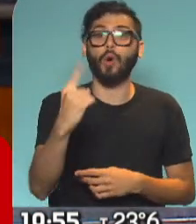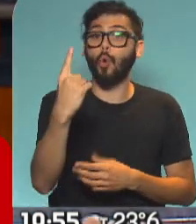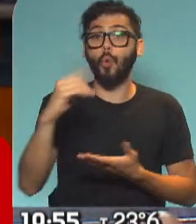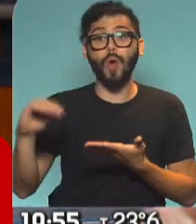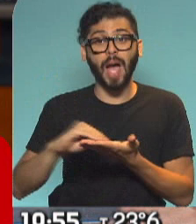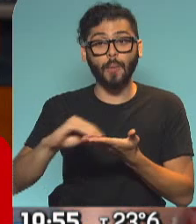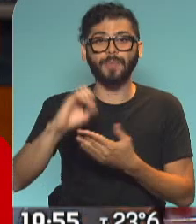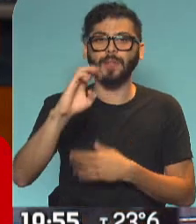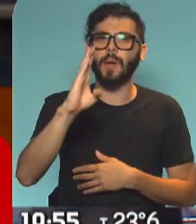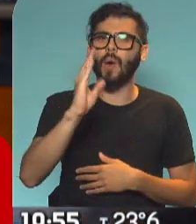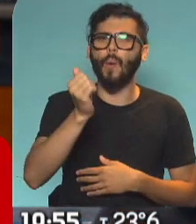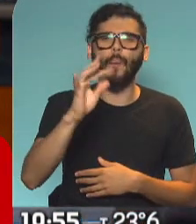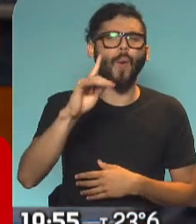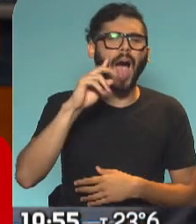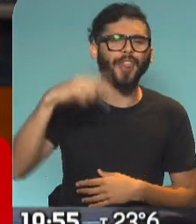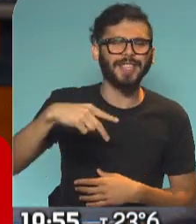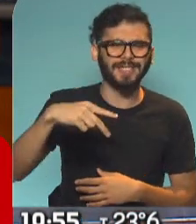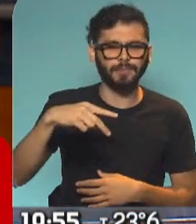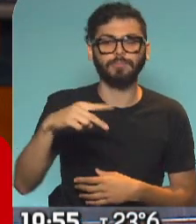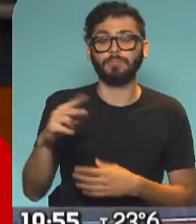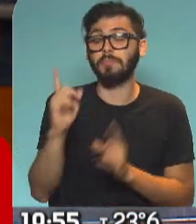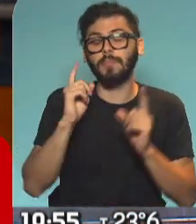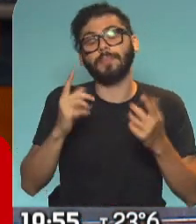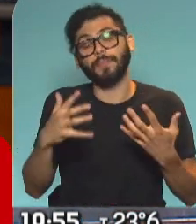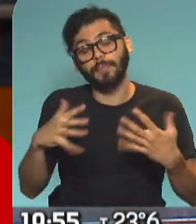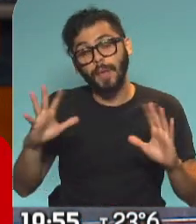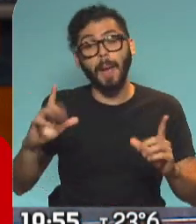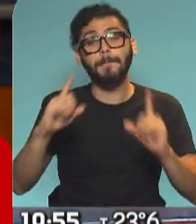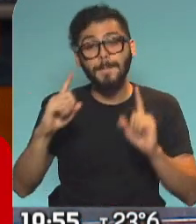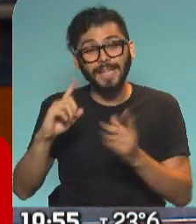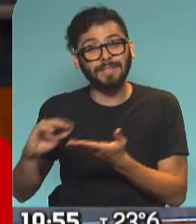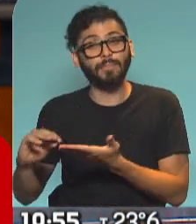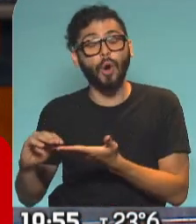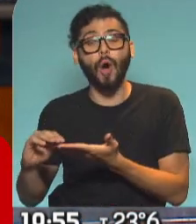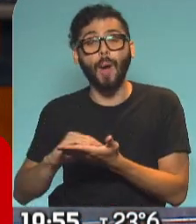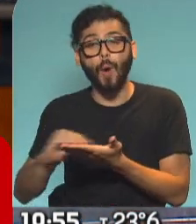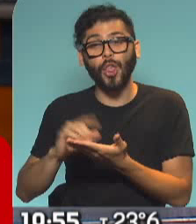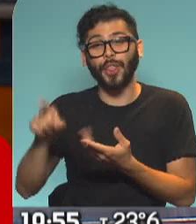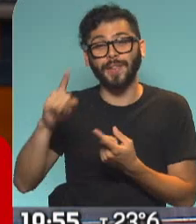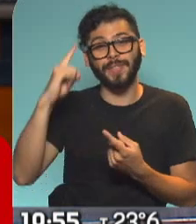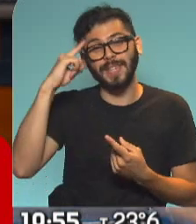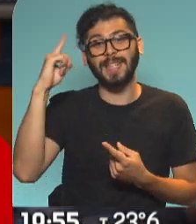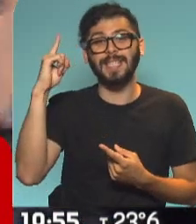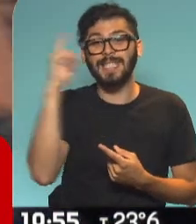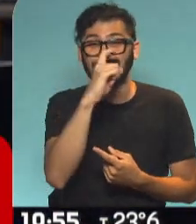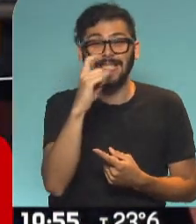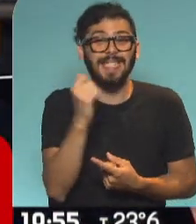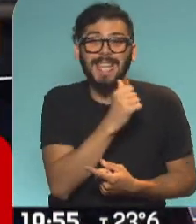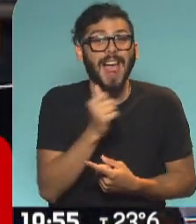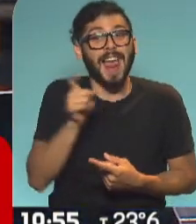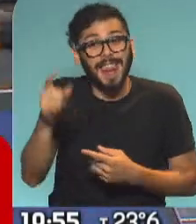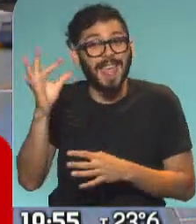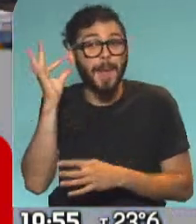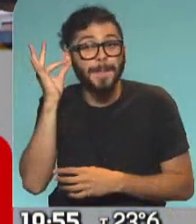abogado, Vadim Misanchuk. Casualmente es el mismo abogado que defiende a la psiquiatra que atendió a Diego Armando